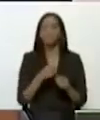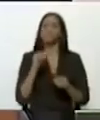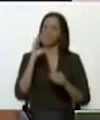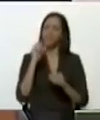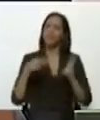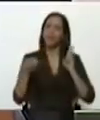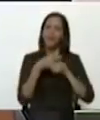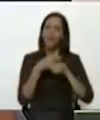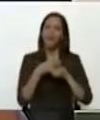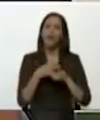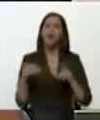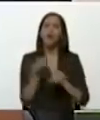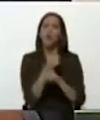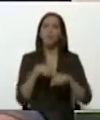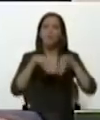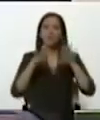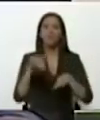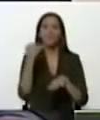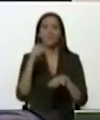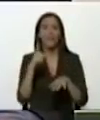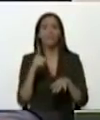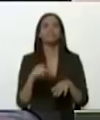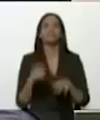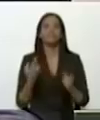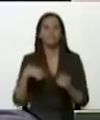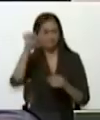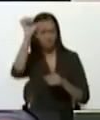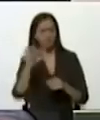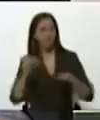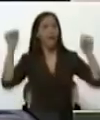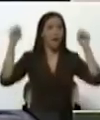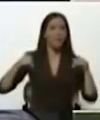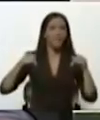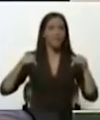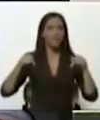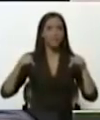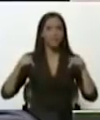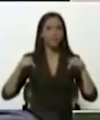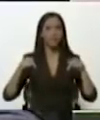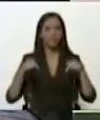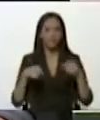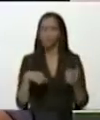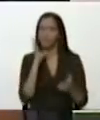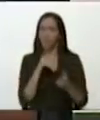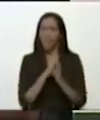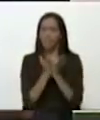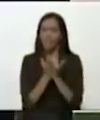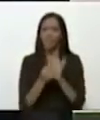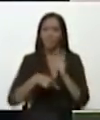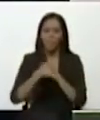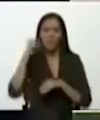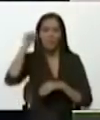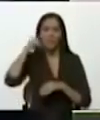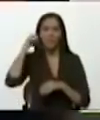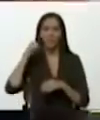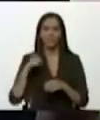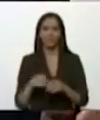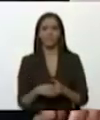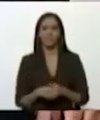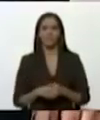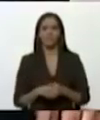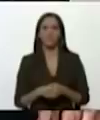ZK. Y estaremos analizándolo aquí por Sin Libreto. Vamos al video. Faltan los nombres, los